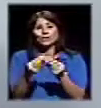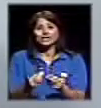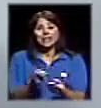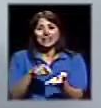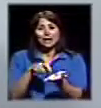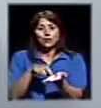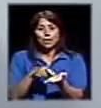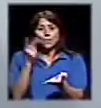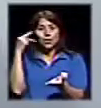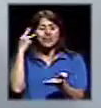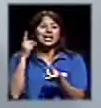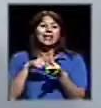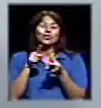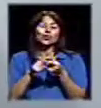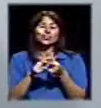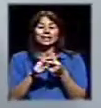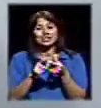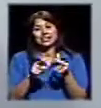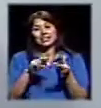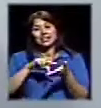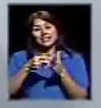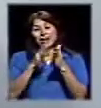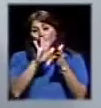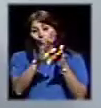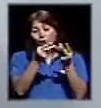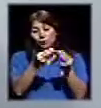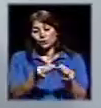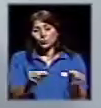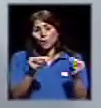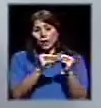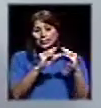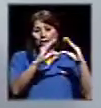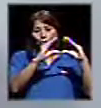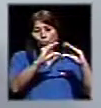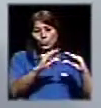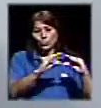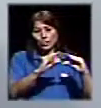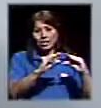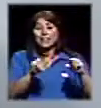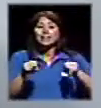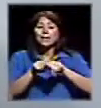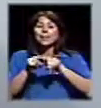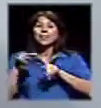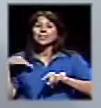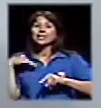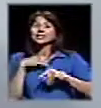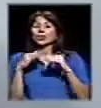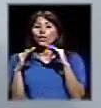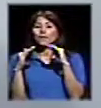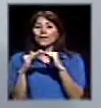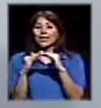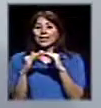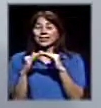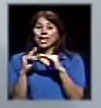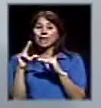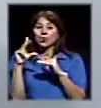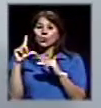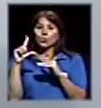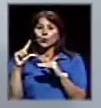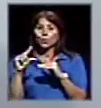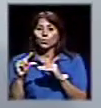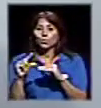Decrece el presupuesto del Ministerio de Vivienda porque no tiene este año que presupuestar una partida